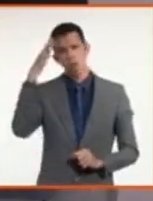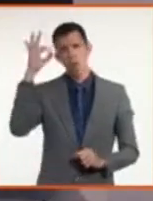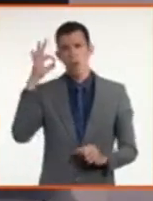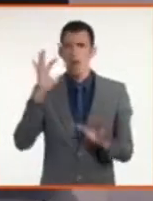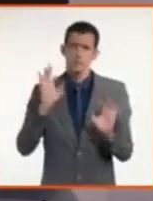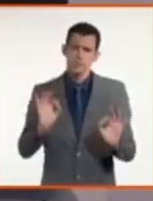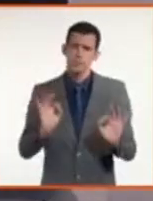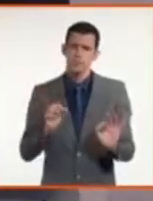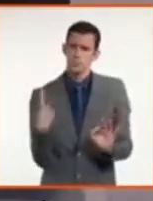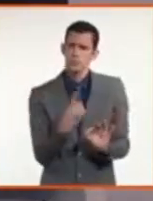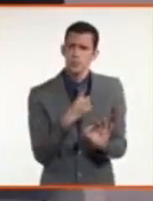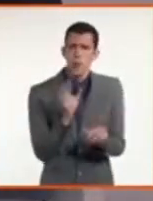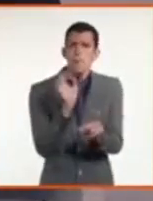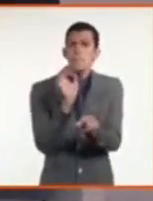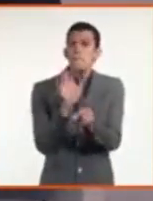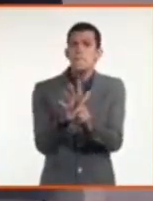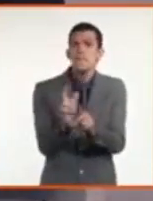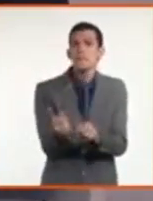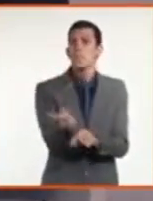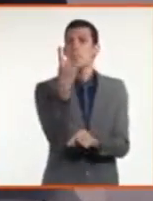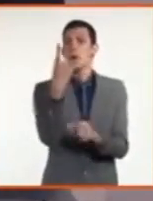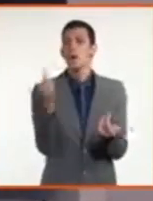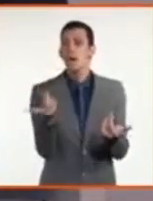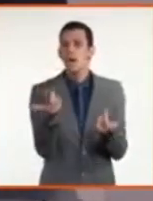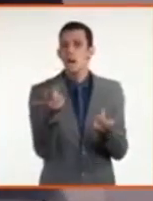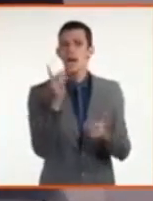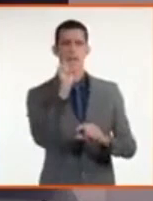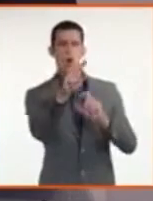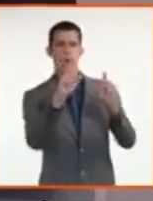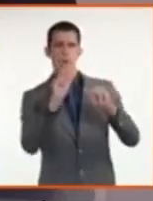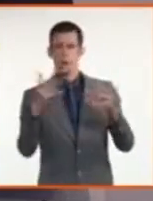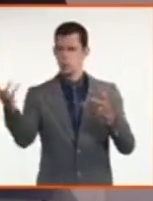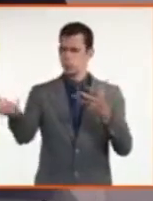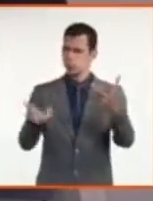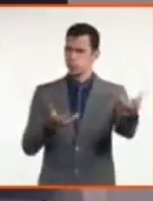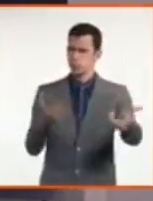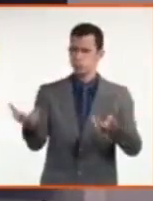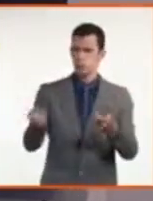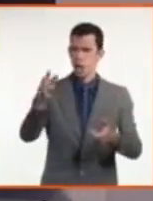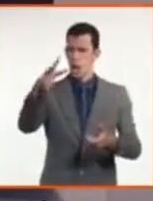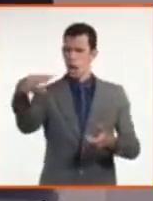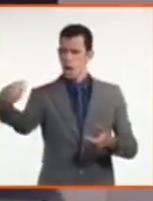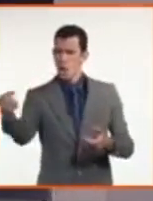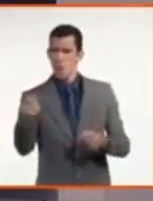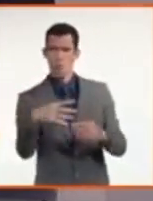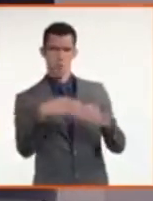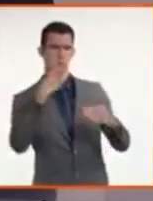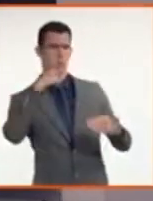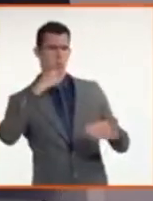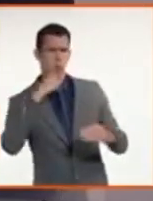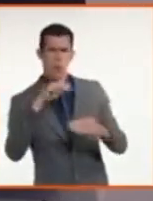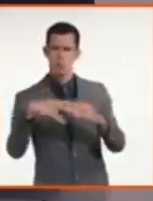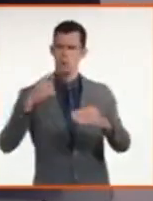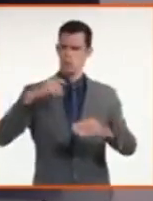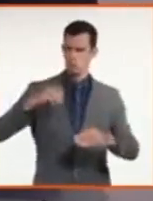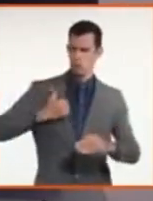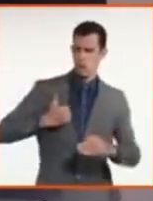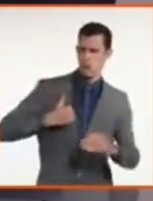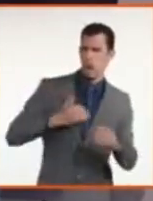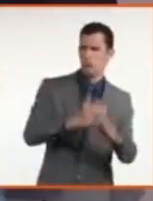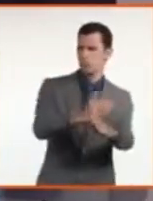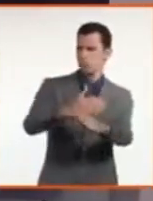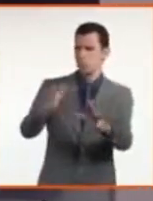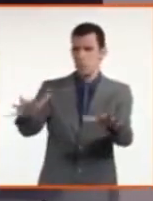pudiéramos empezar a vender a vender que si nosotros mismos días decimos vamos a comprar y vender vender que las propias operaciones del día ya